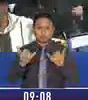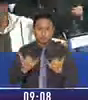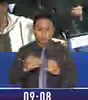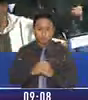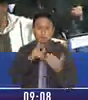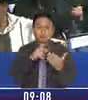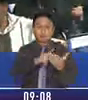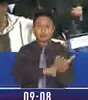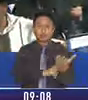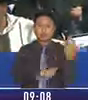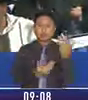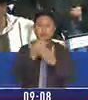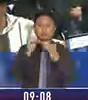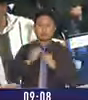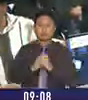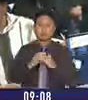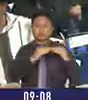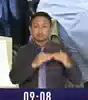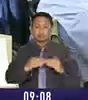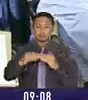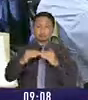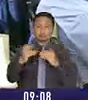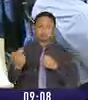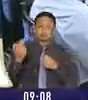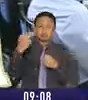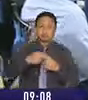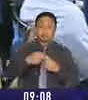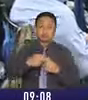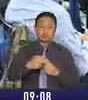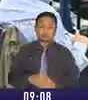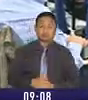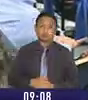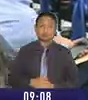un proyecto más para la democratización y participación en la